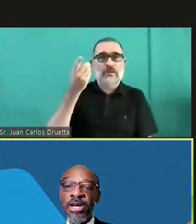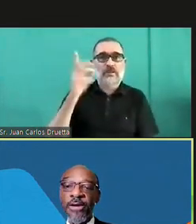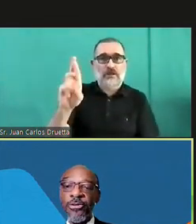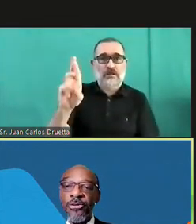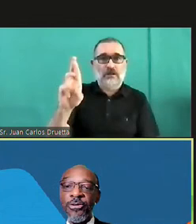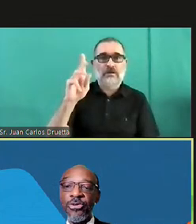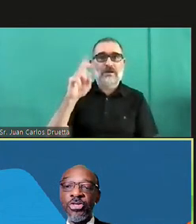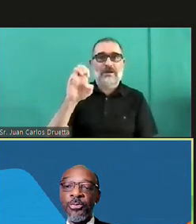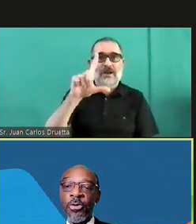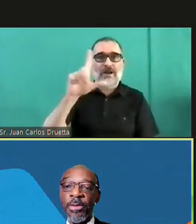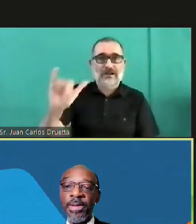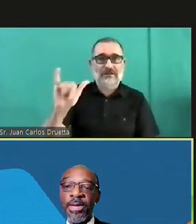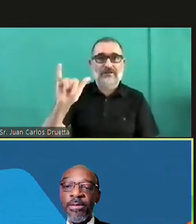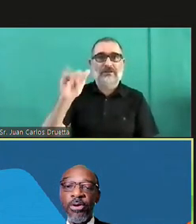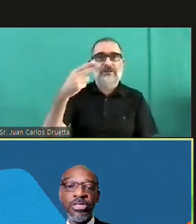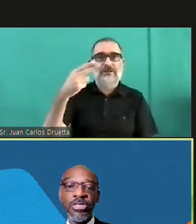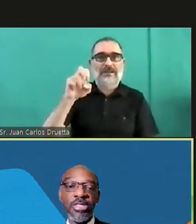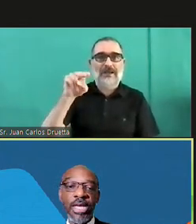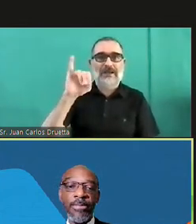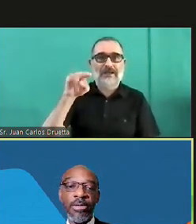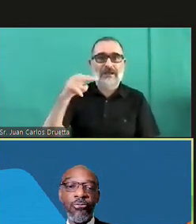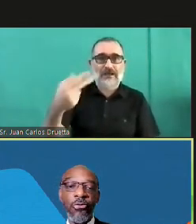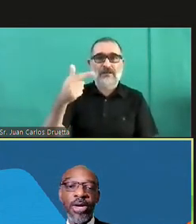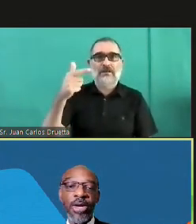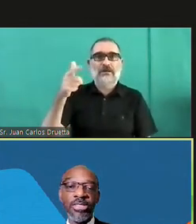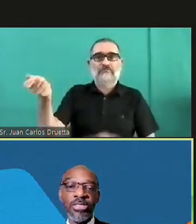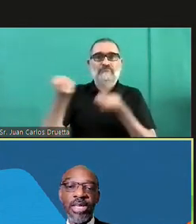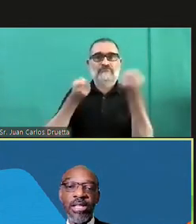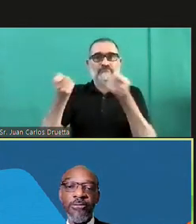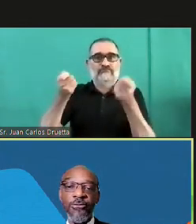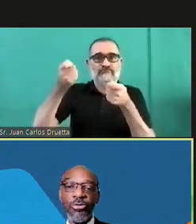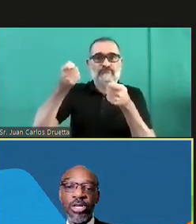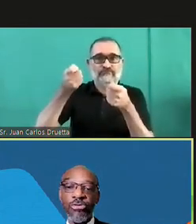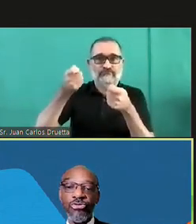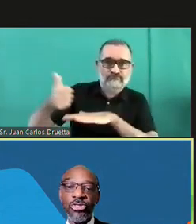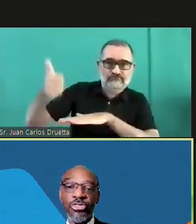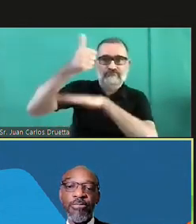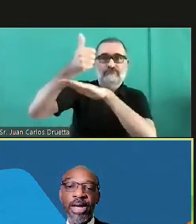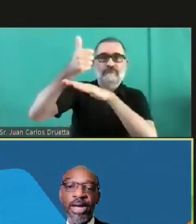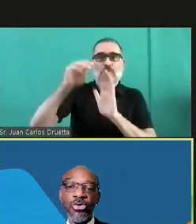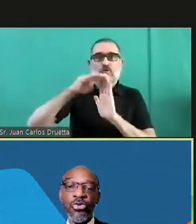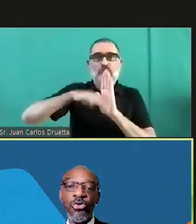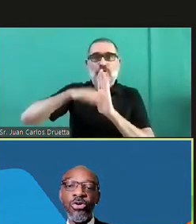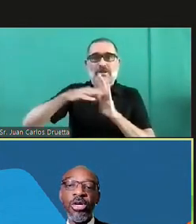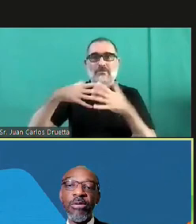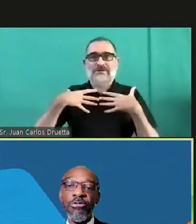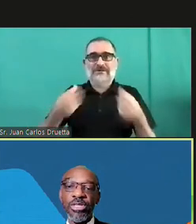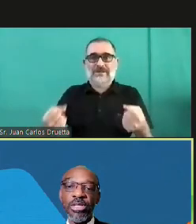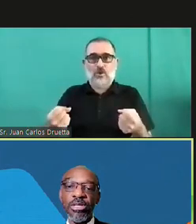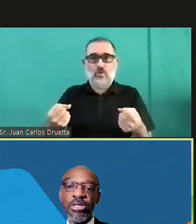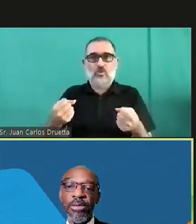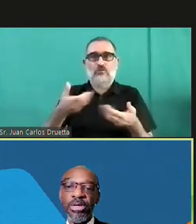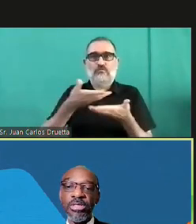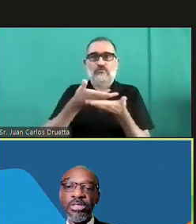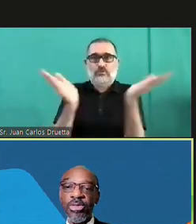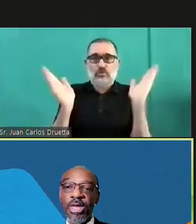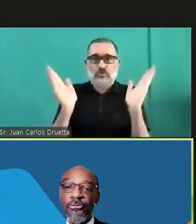y el programa de nutrición sana para apoyar el acceso